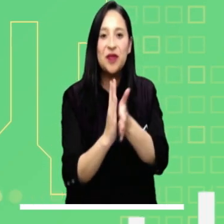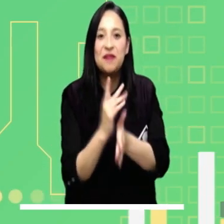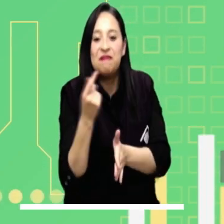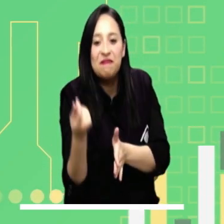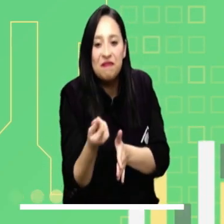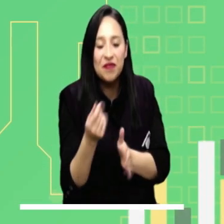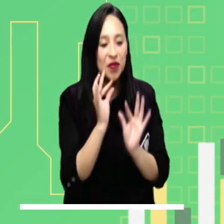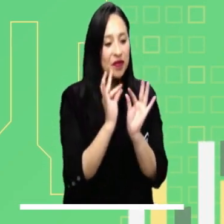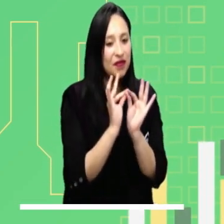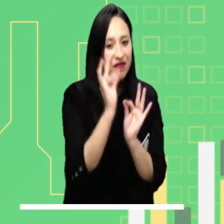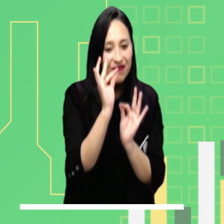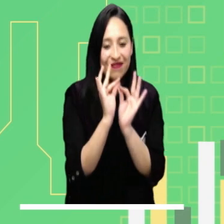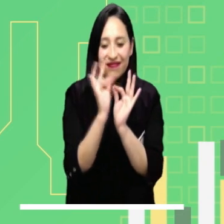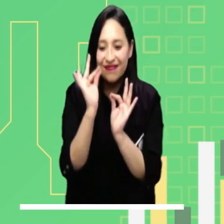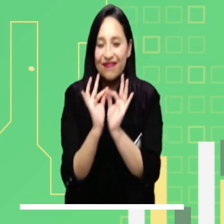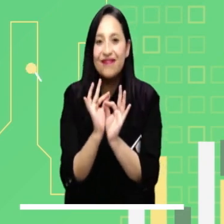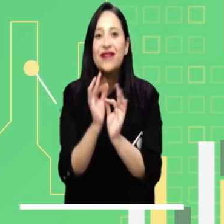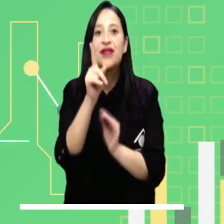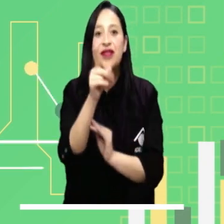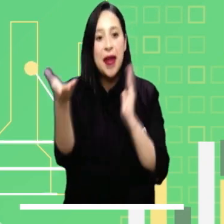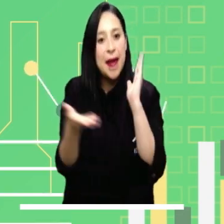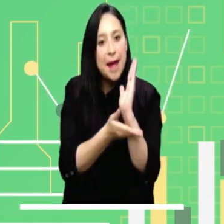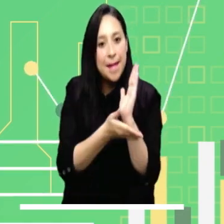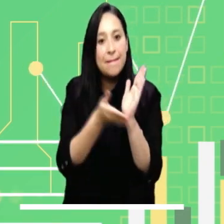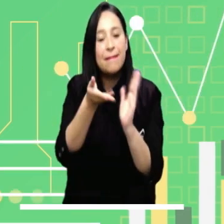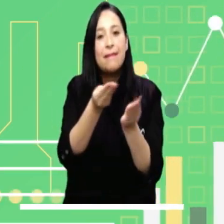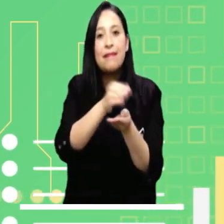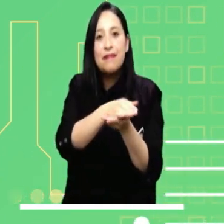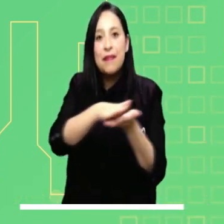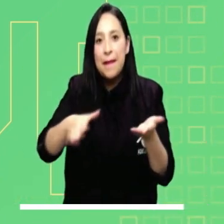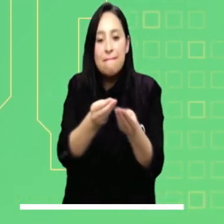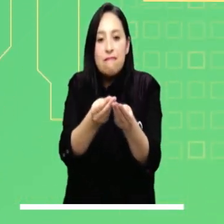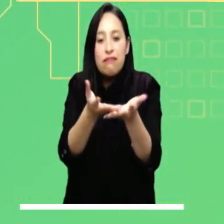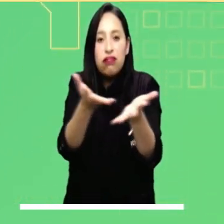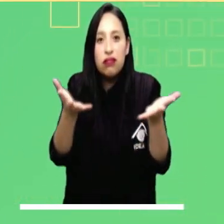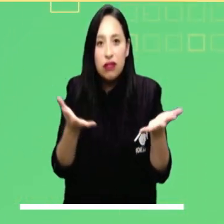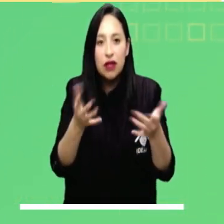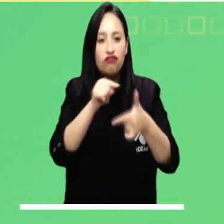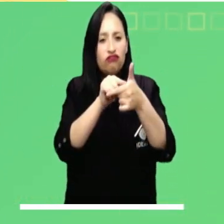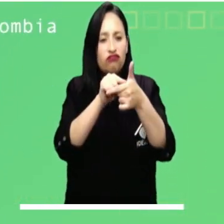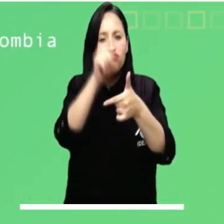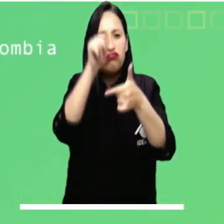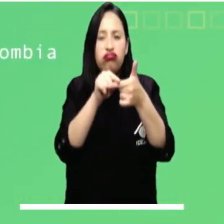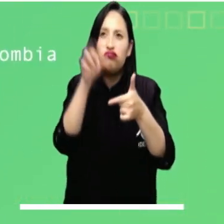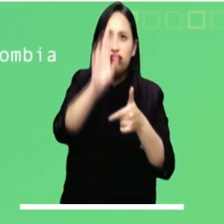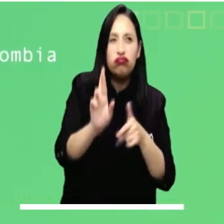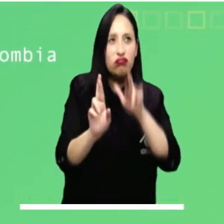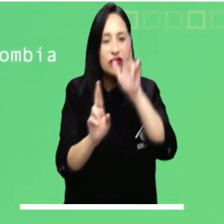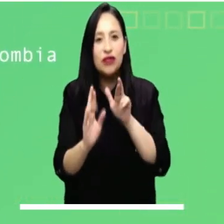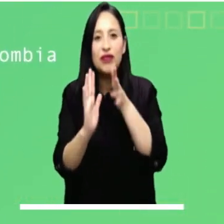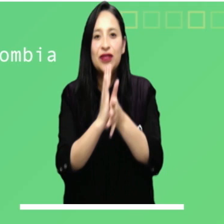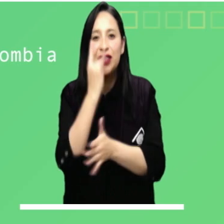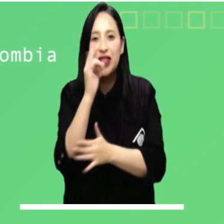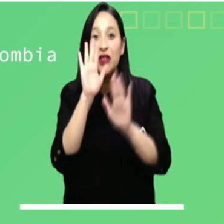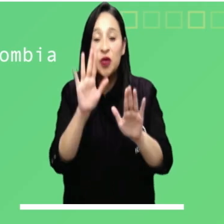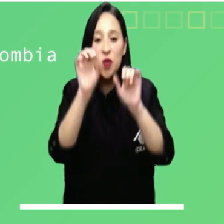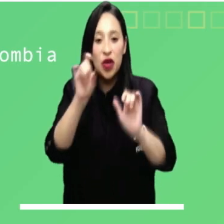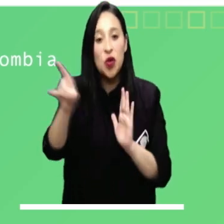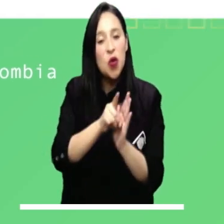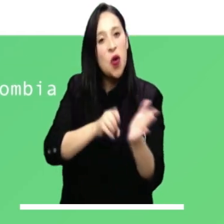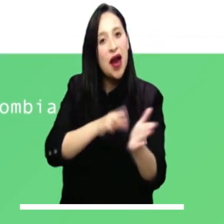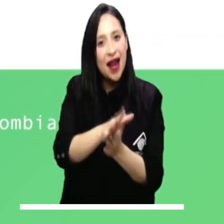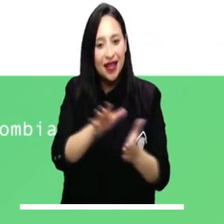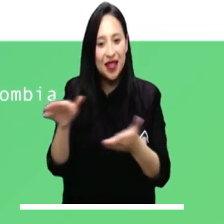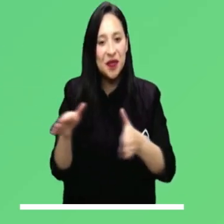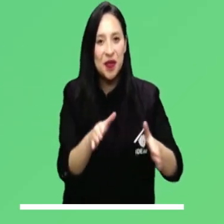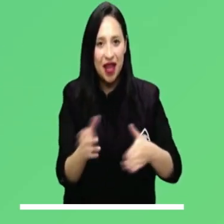principales alertas tempranas. Información detallada a nivel municipal, cifras de deforestación, estadísticas de rayos y otros